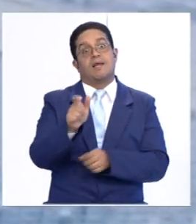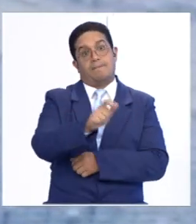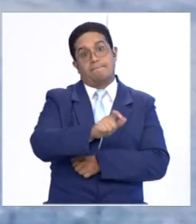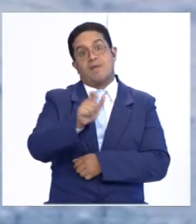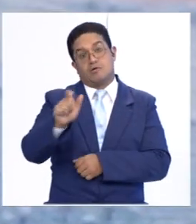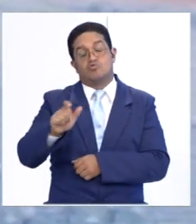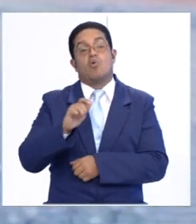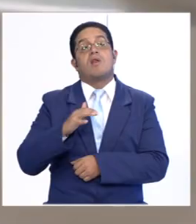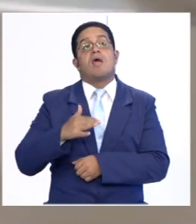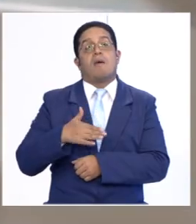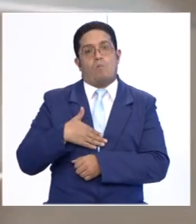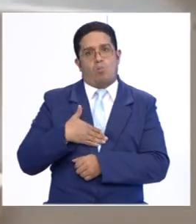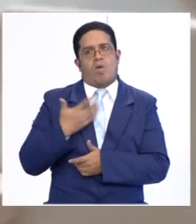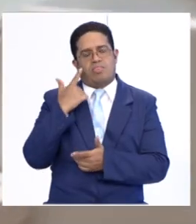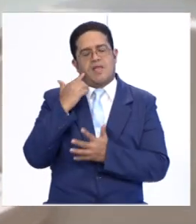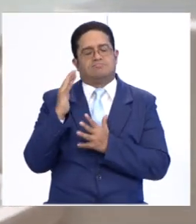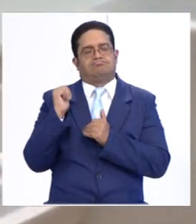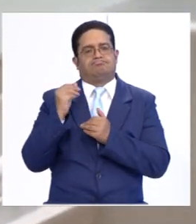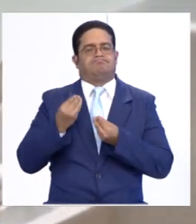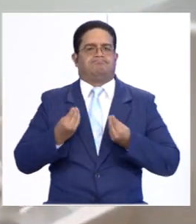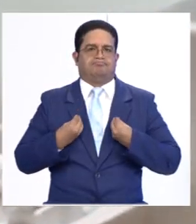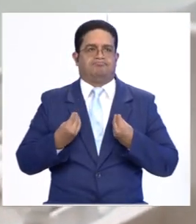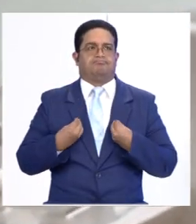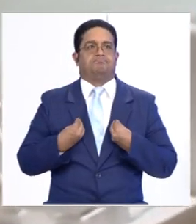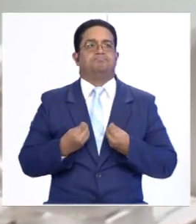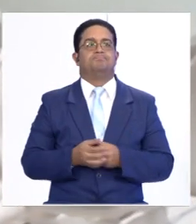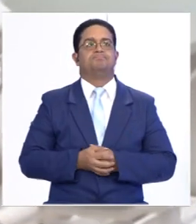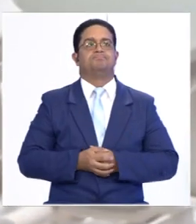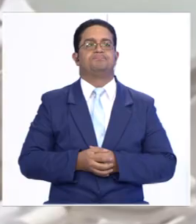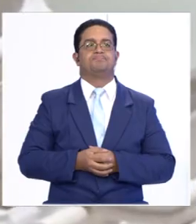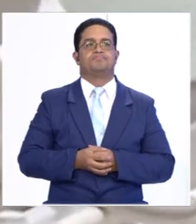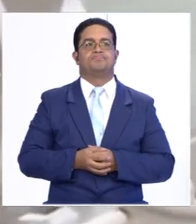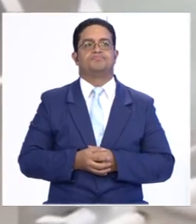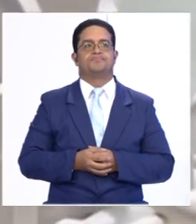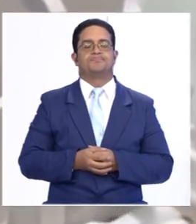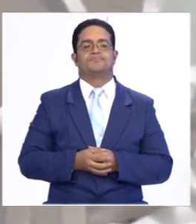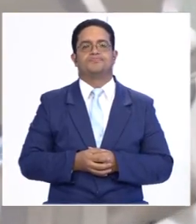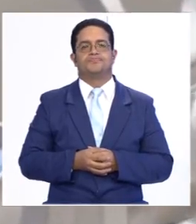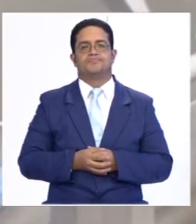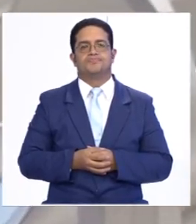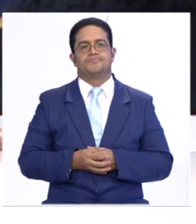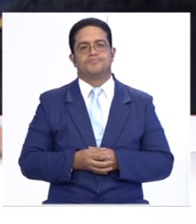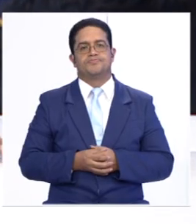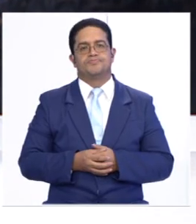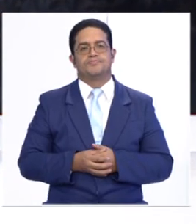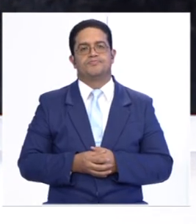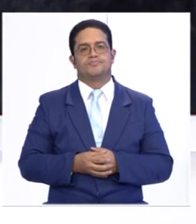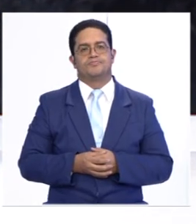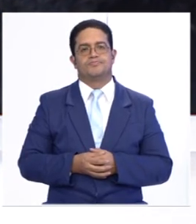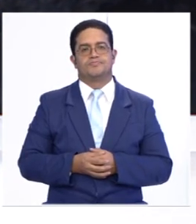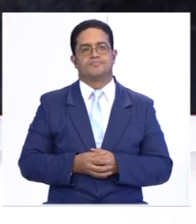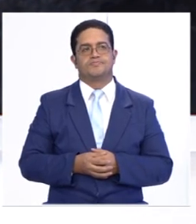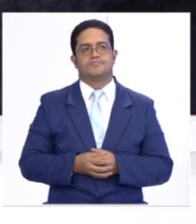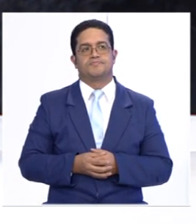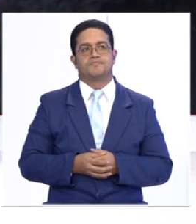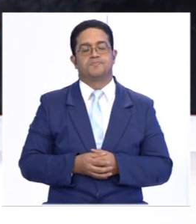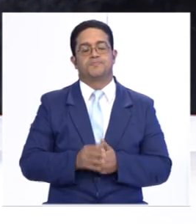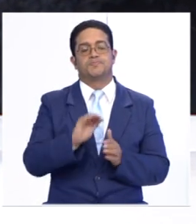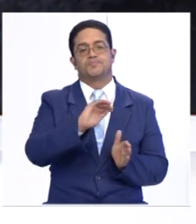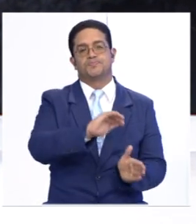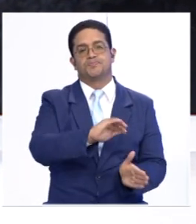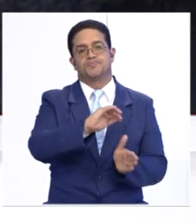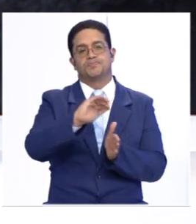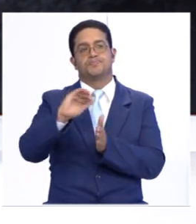pacientes la esperanza. Nairomar Campos, Globovisión. Vamos